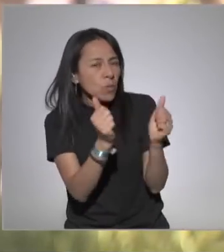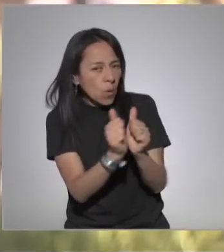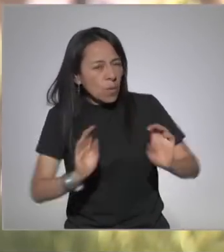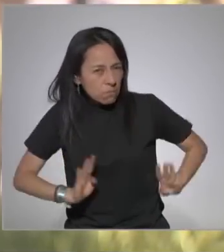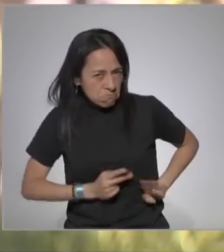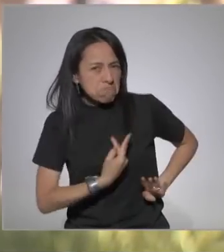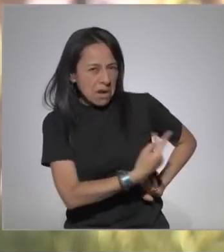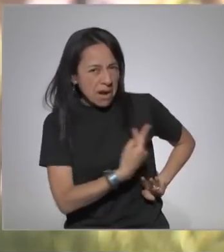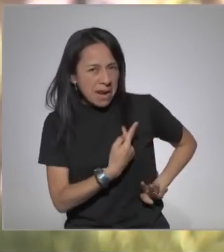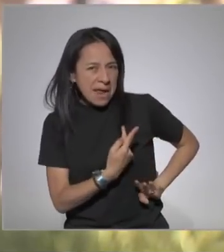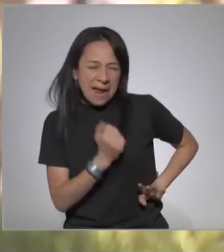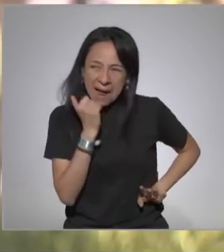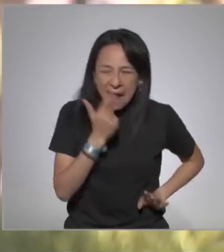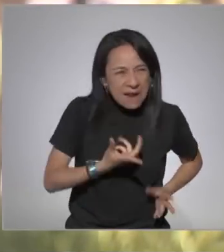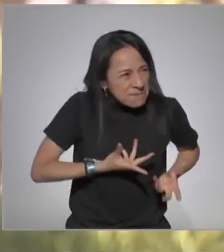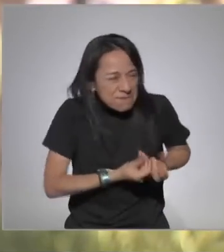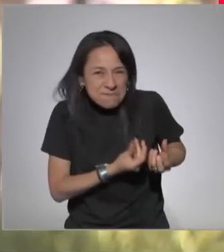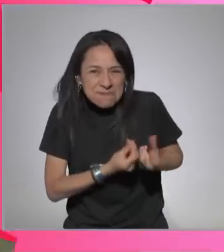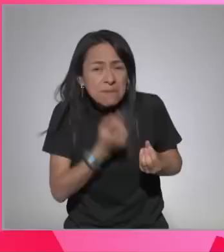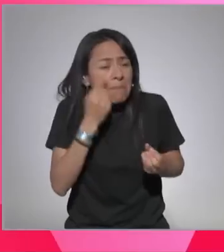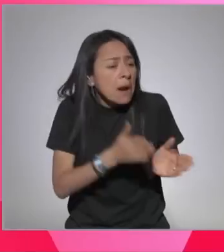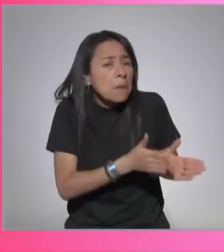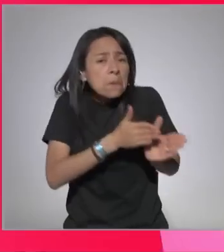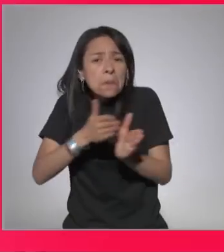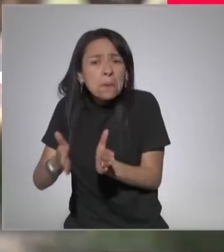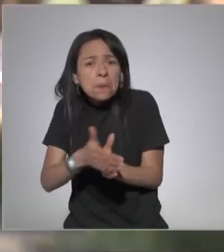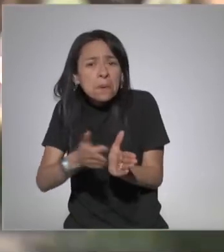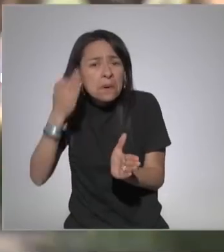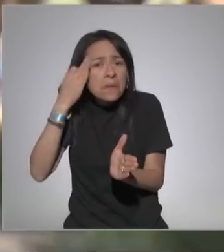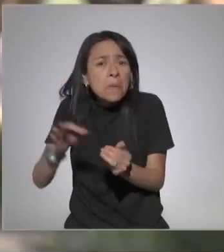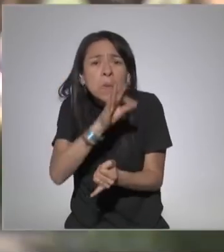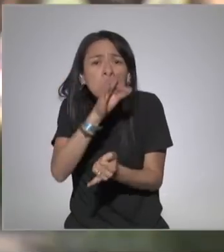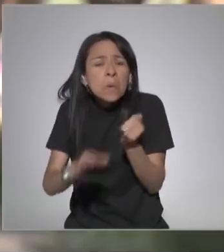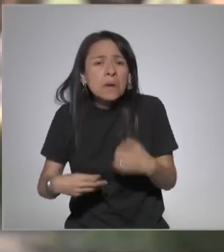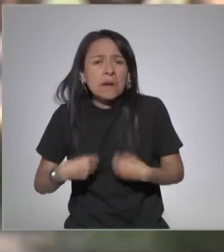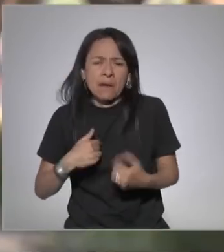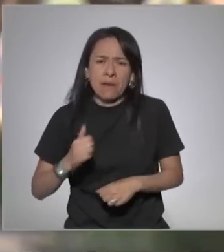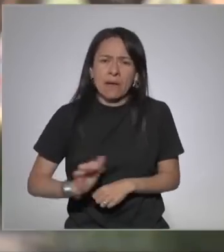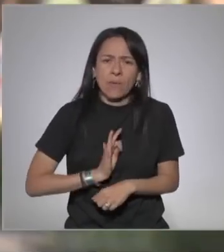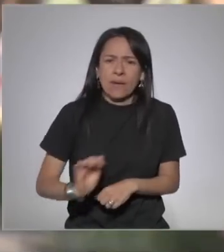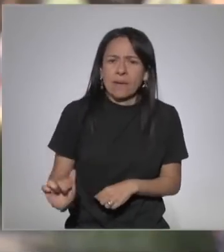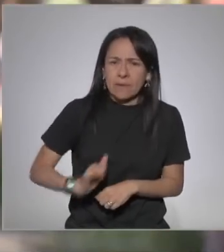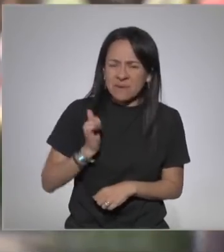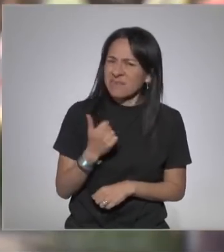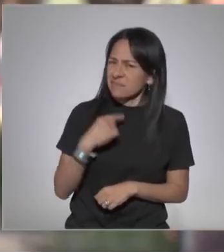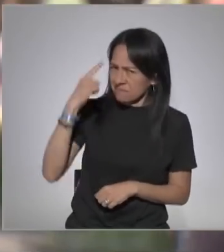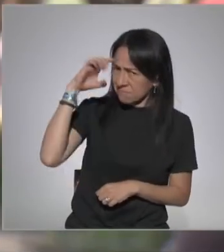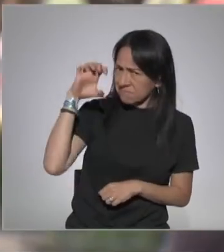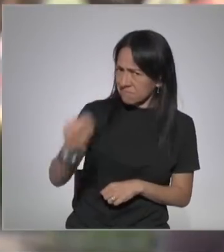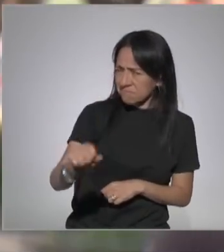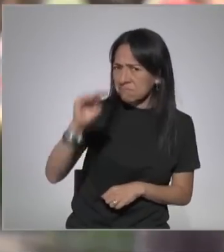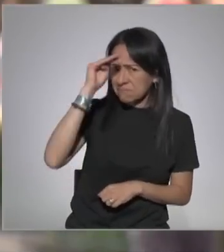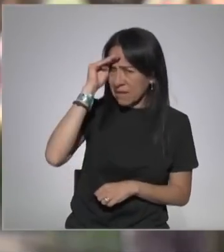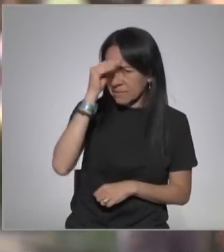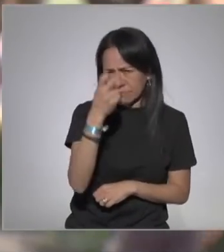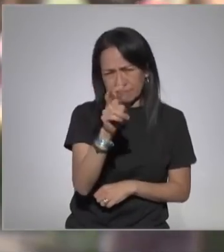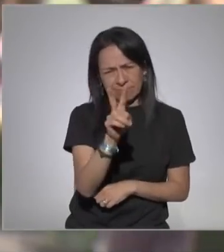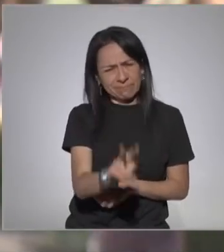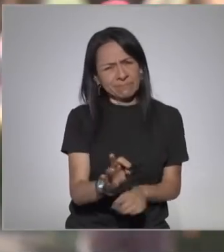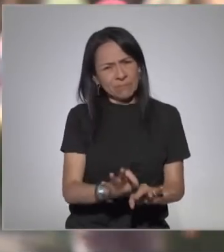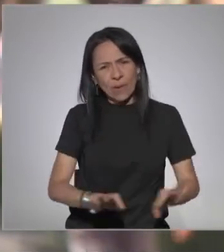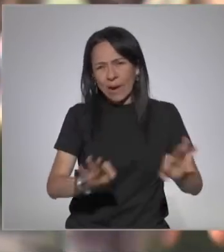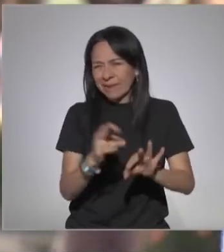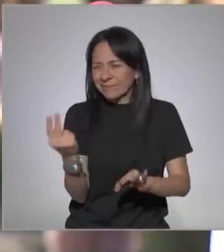complemento para nuestra última etapa de la vida. Pienso que es muy importante, sobre todo esa